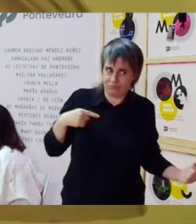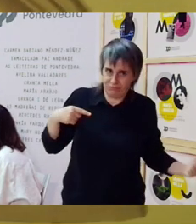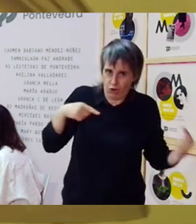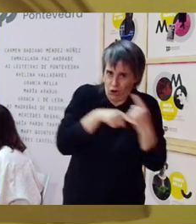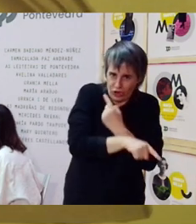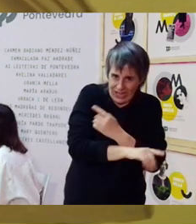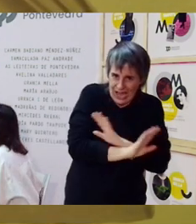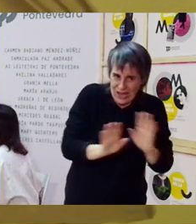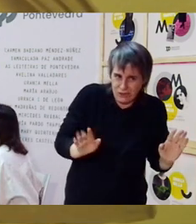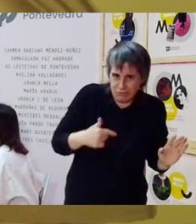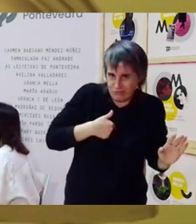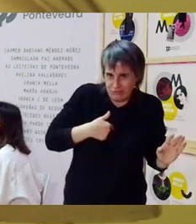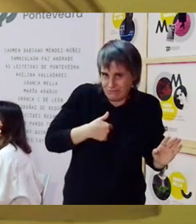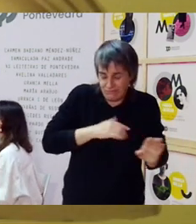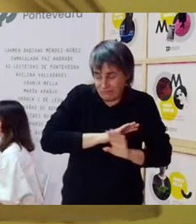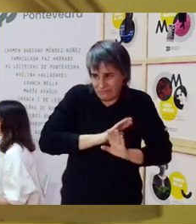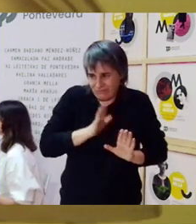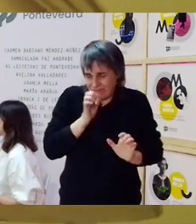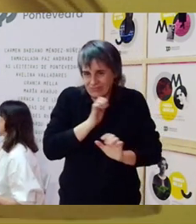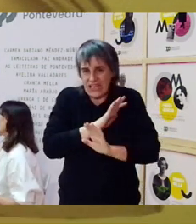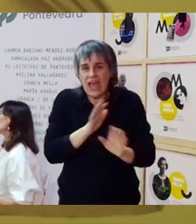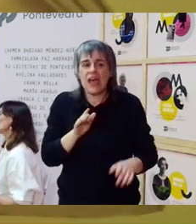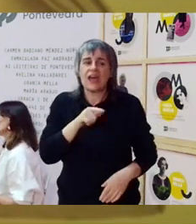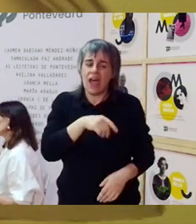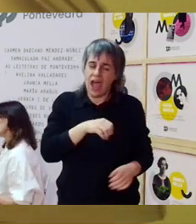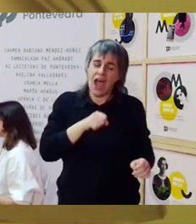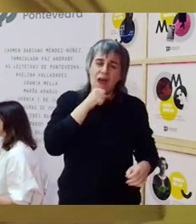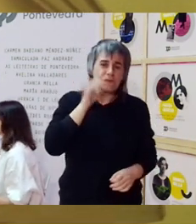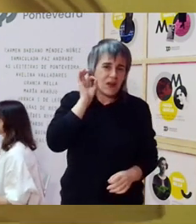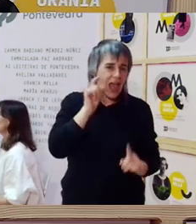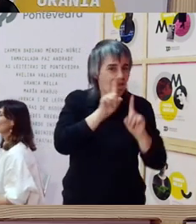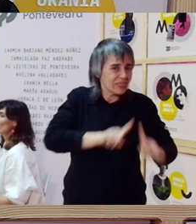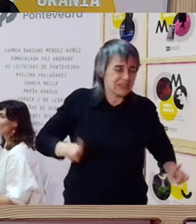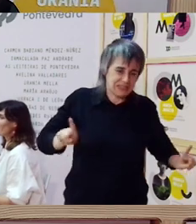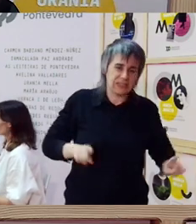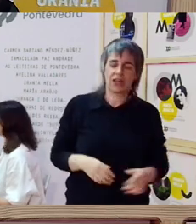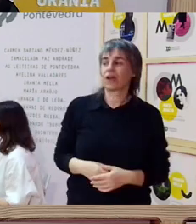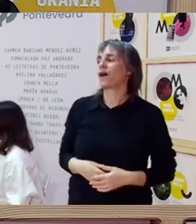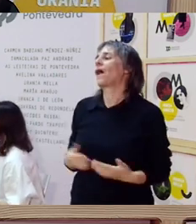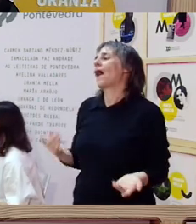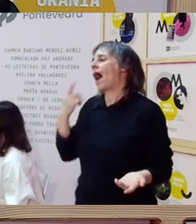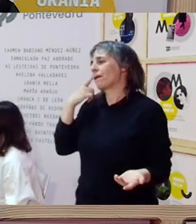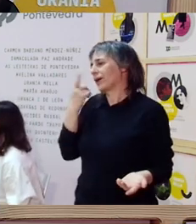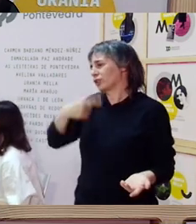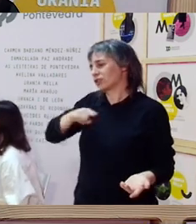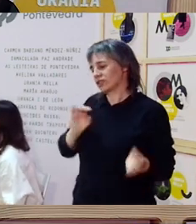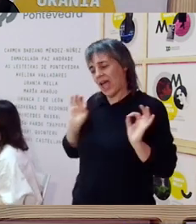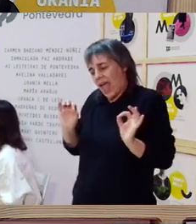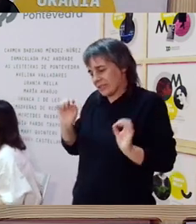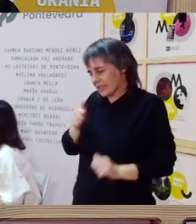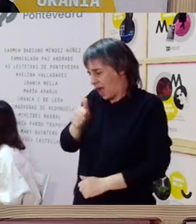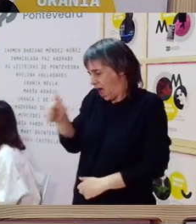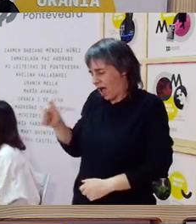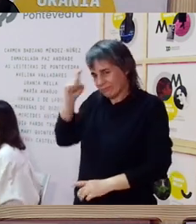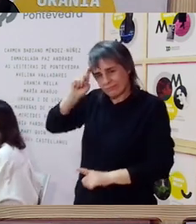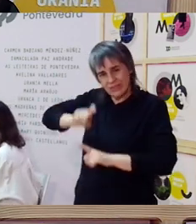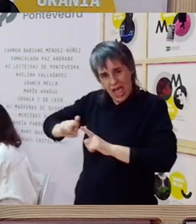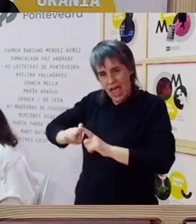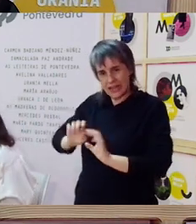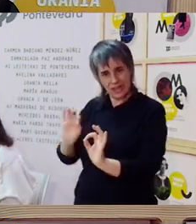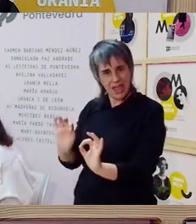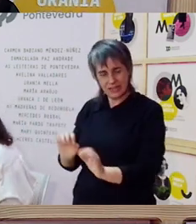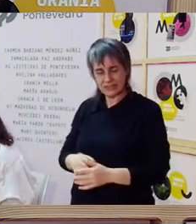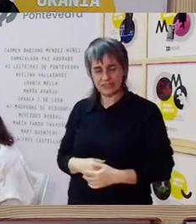nada, Bueno, quedeime coa outra parte. Tampouco podemos renunciar a nosa esencia. No, efectivamente. Iso é